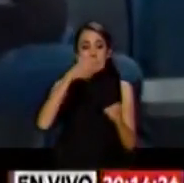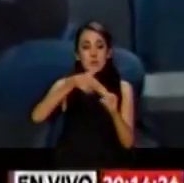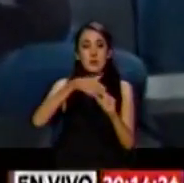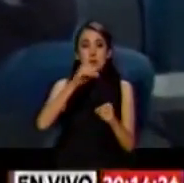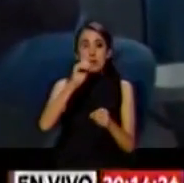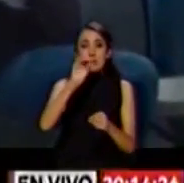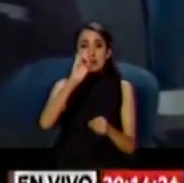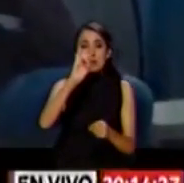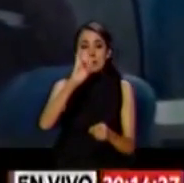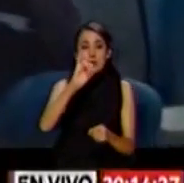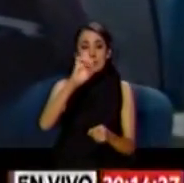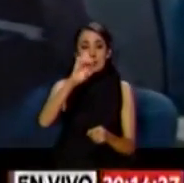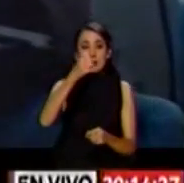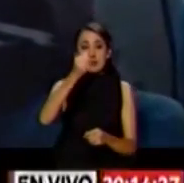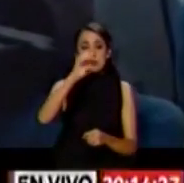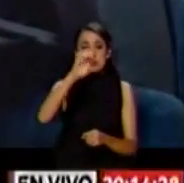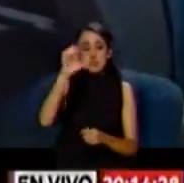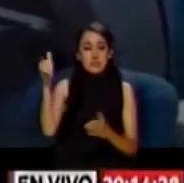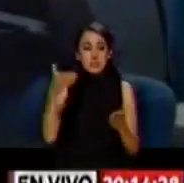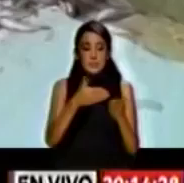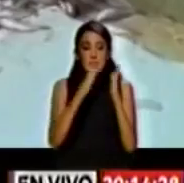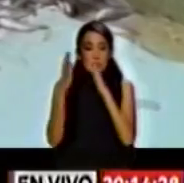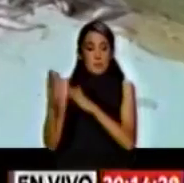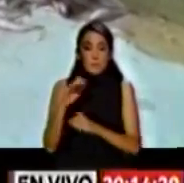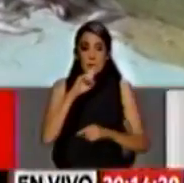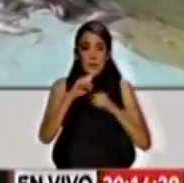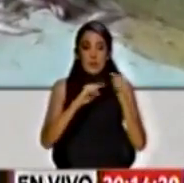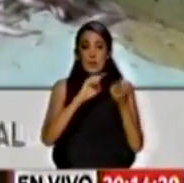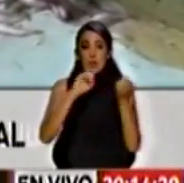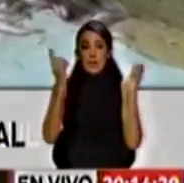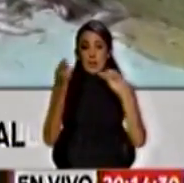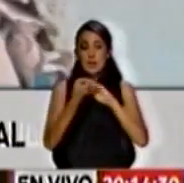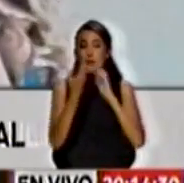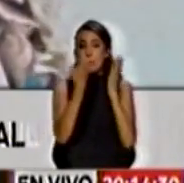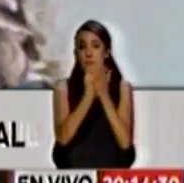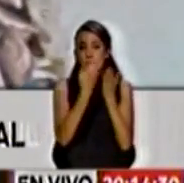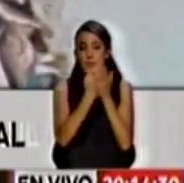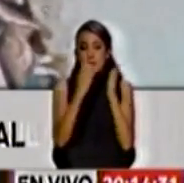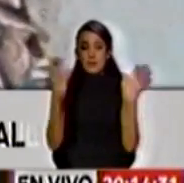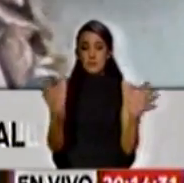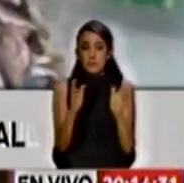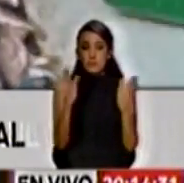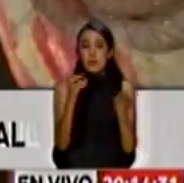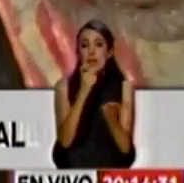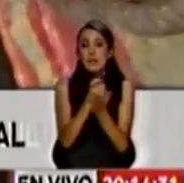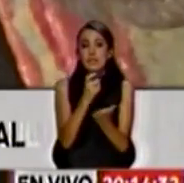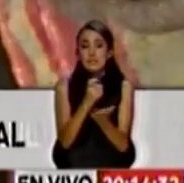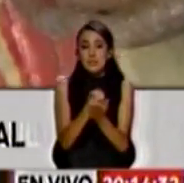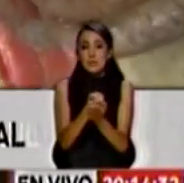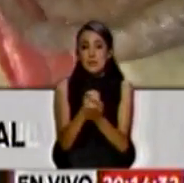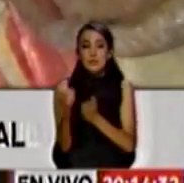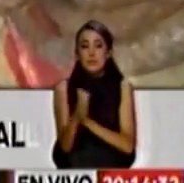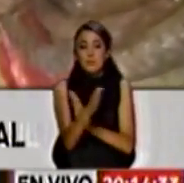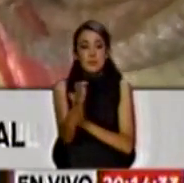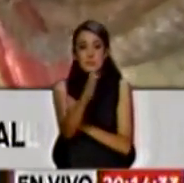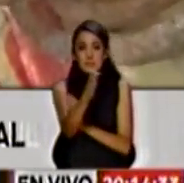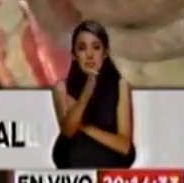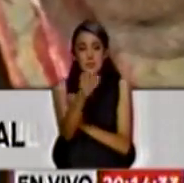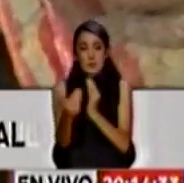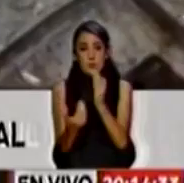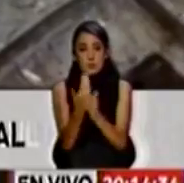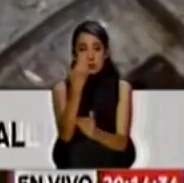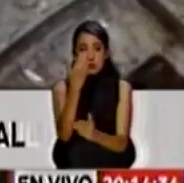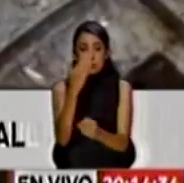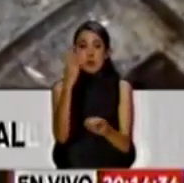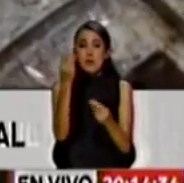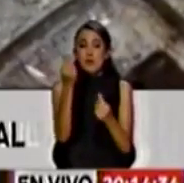decisión se tomó como parte del plan de incentivos y acciones que desarrolló el gobierno para los sectores pesquero y camarón hilo en el marco del